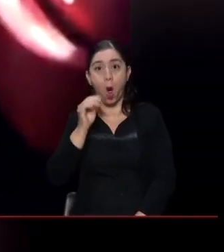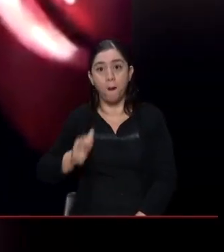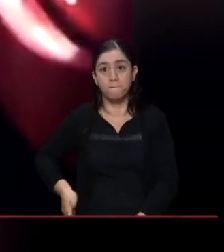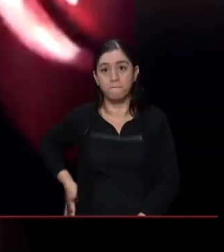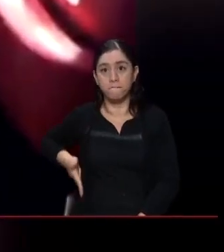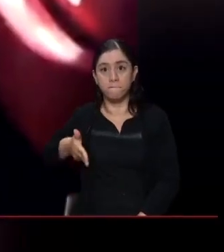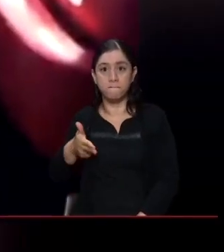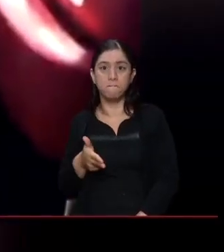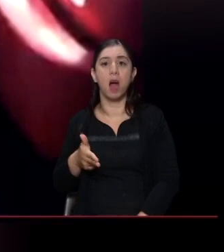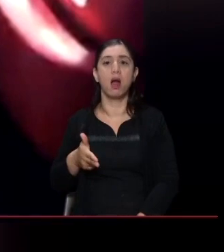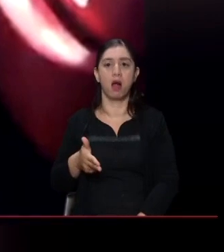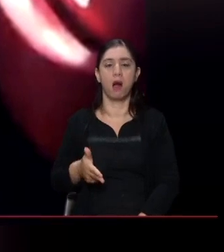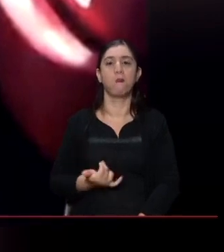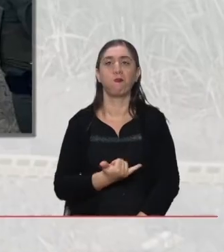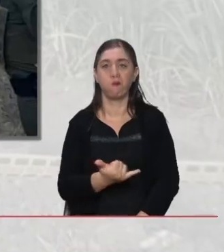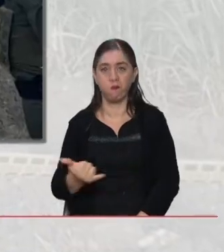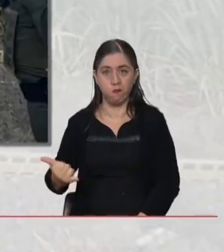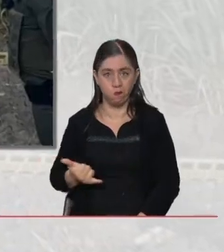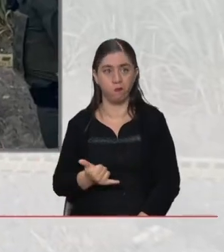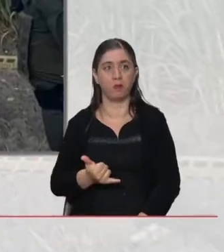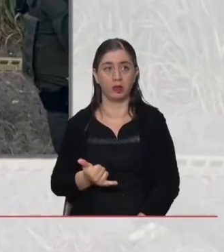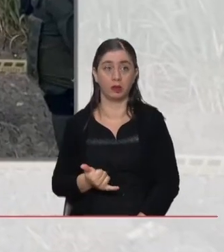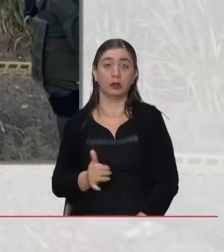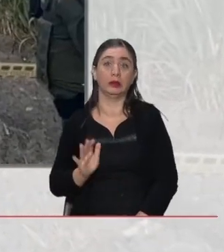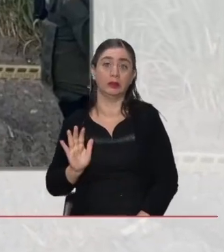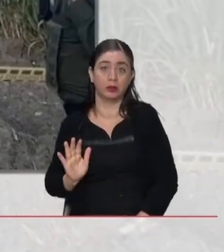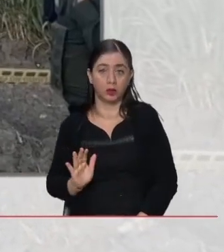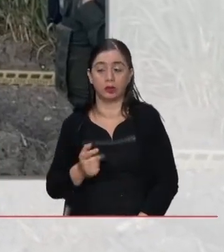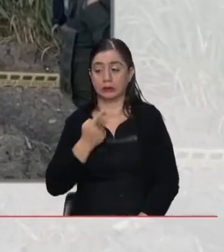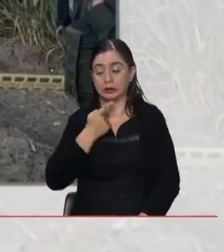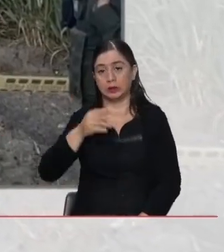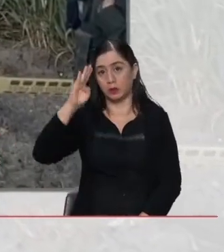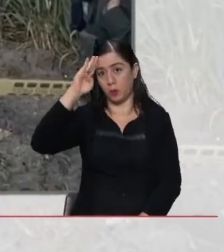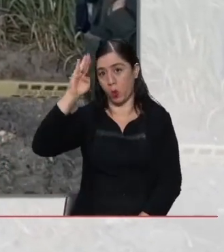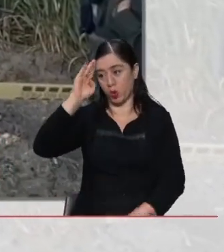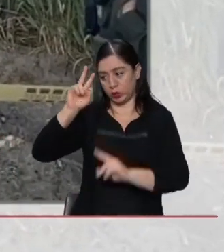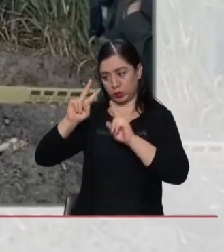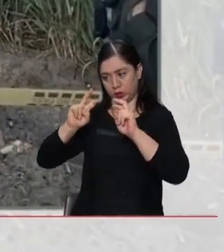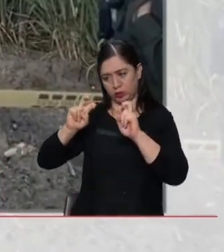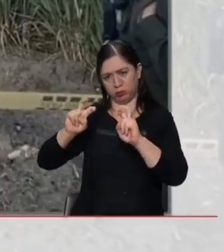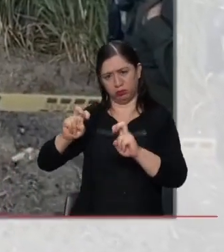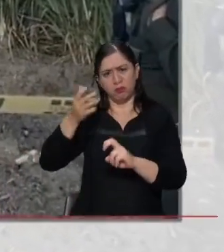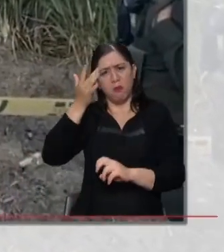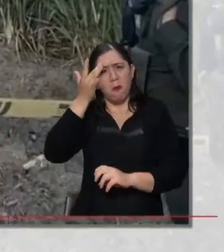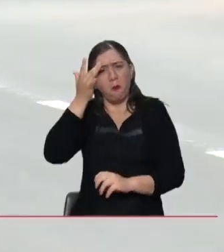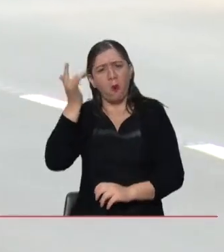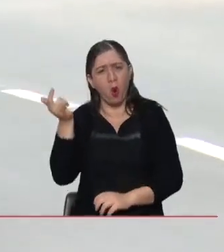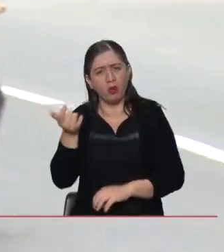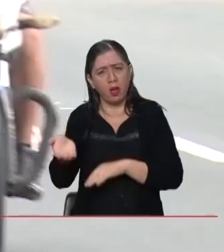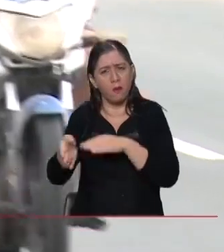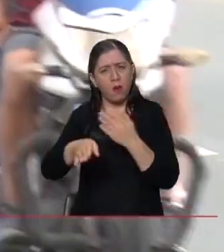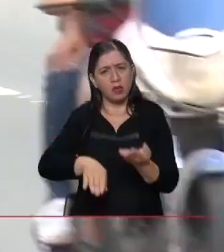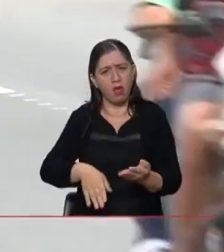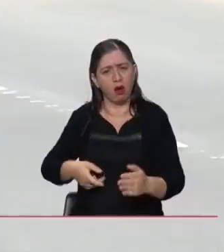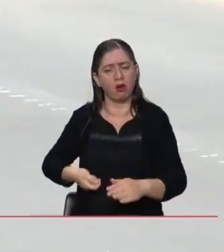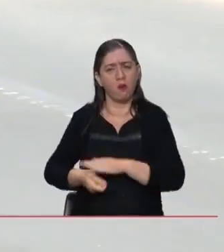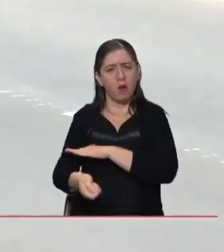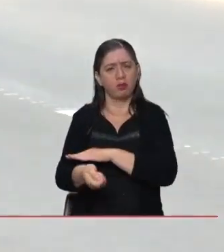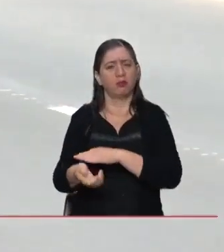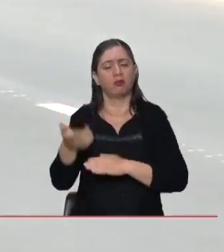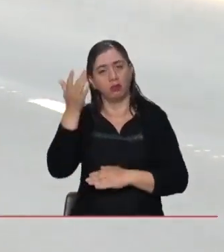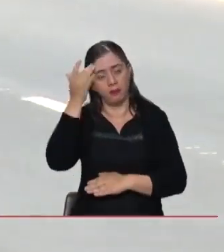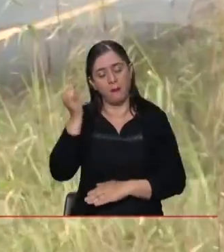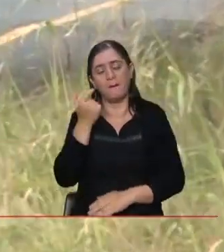los atacaron con armas de fuego y aunque las autoridades aún investigan el móvil del crimen, se maneja